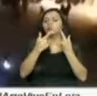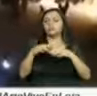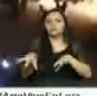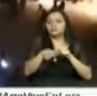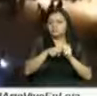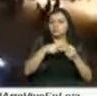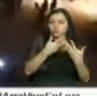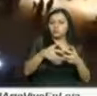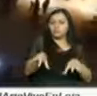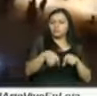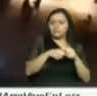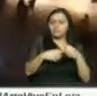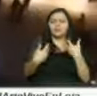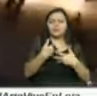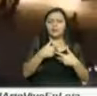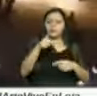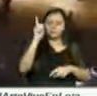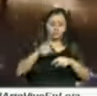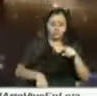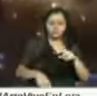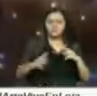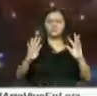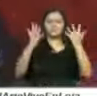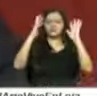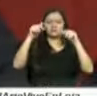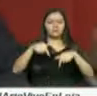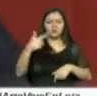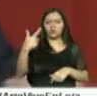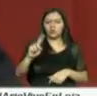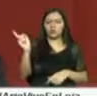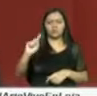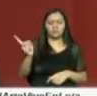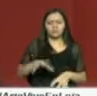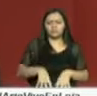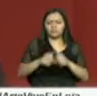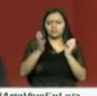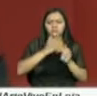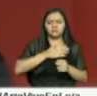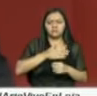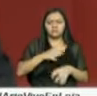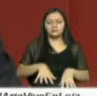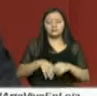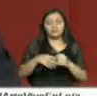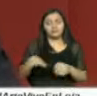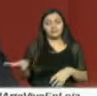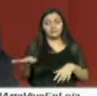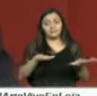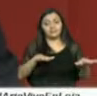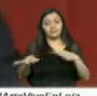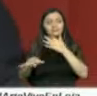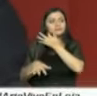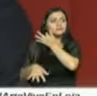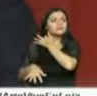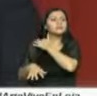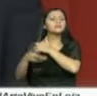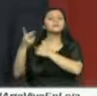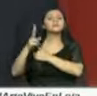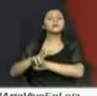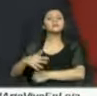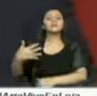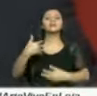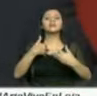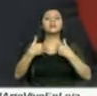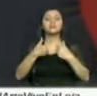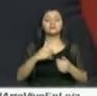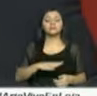impedir que el teatro y el festival se den en nuestra querida Loja. Y también este teatro, con mucho orgullo